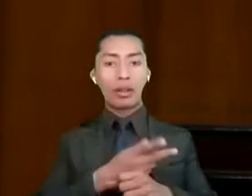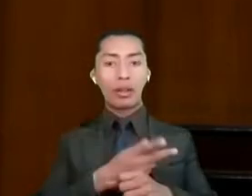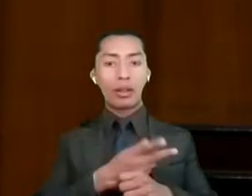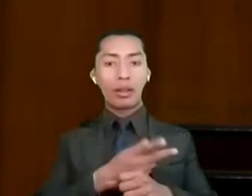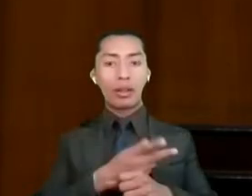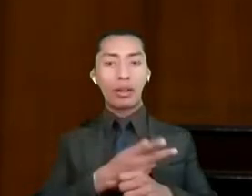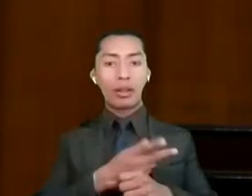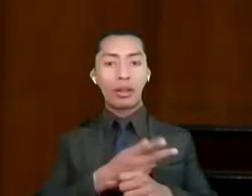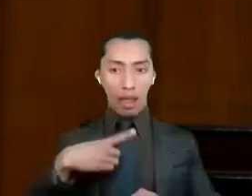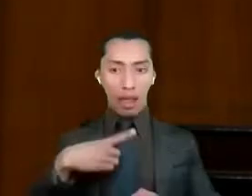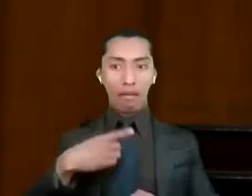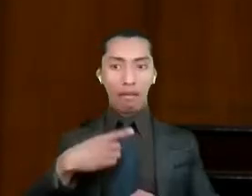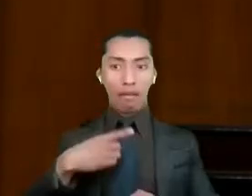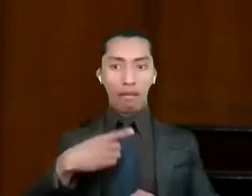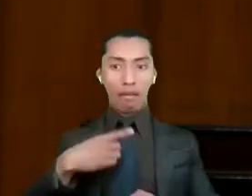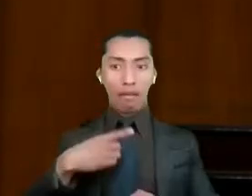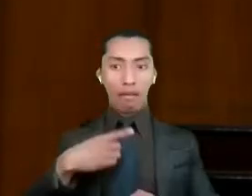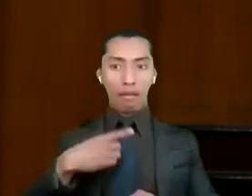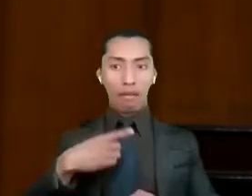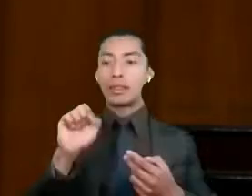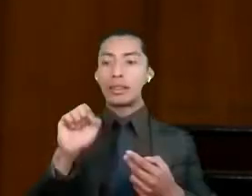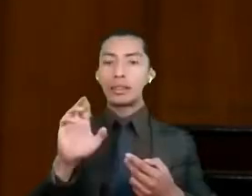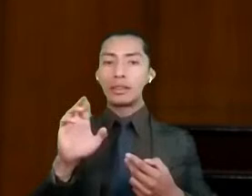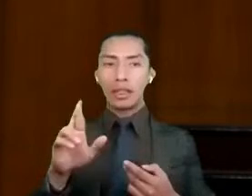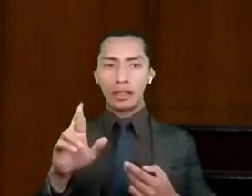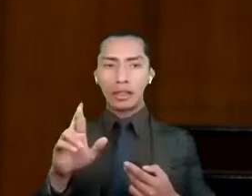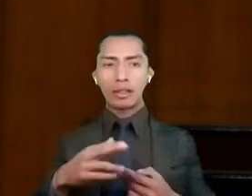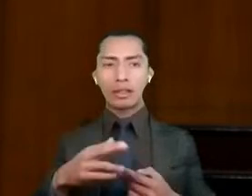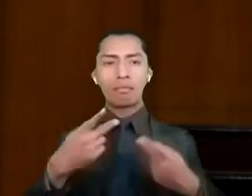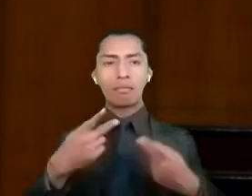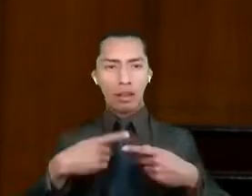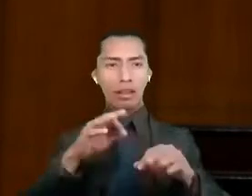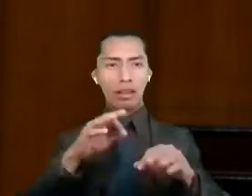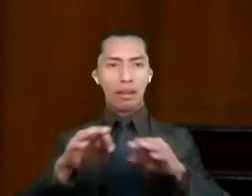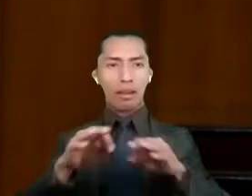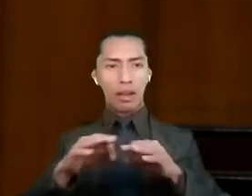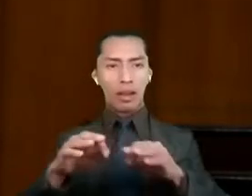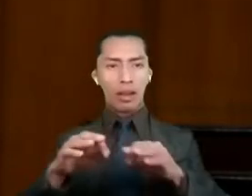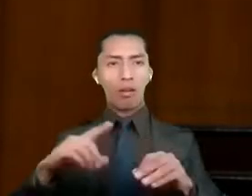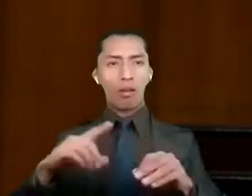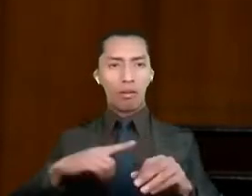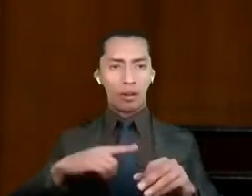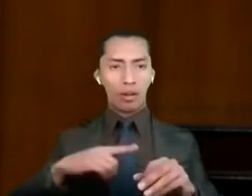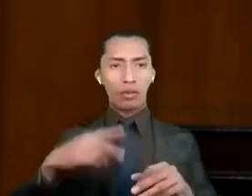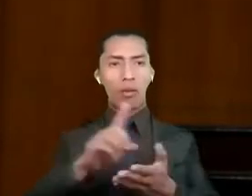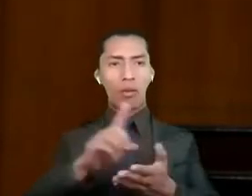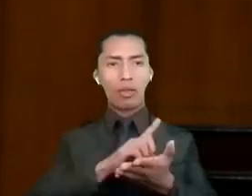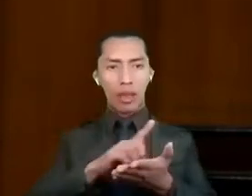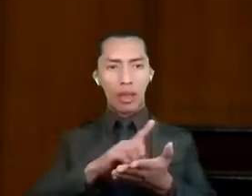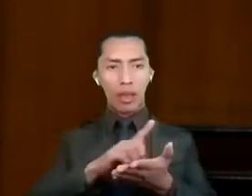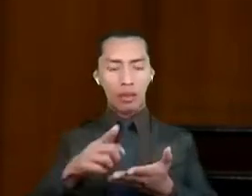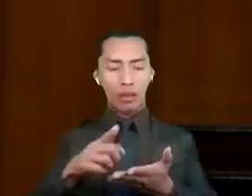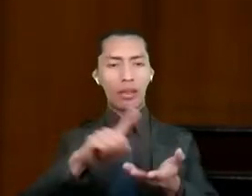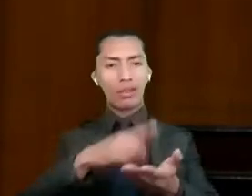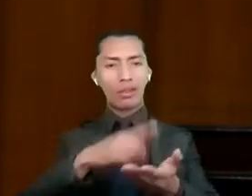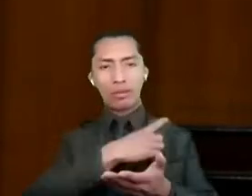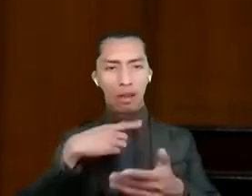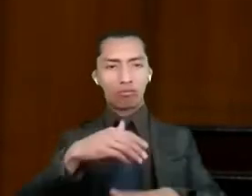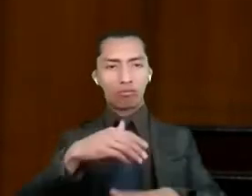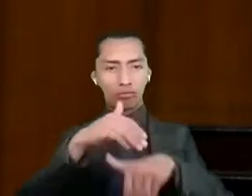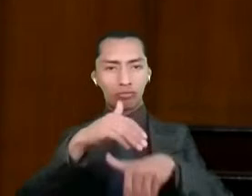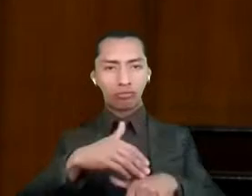de todo aquel funcionario que tenga por derecho una obligación y estricto acatamiento de lo que determina nuestro marco